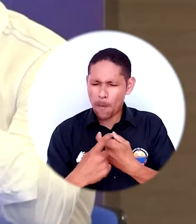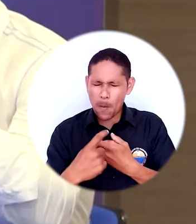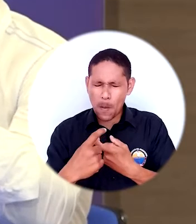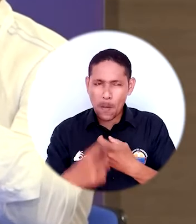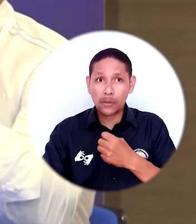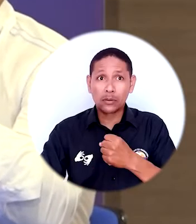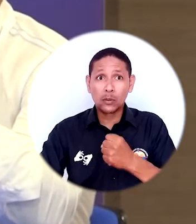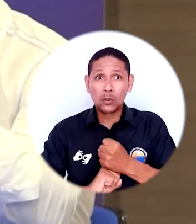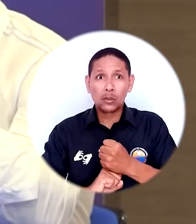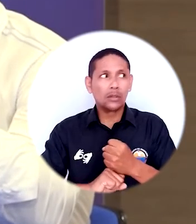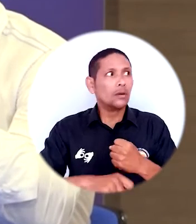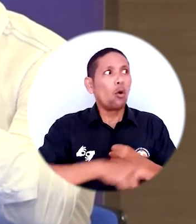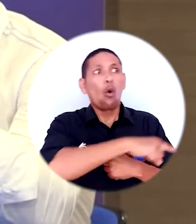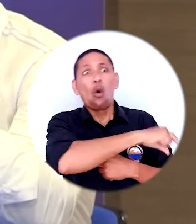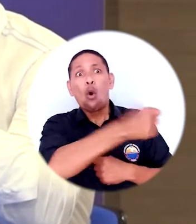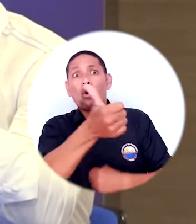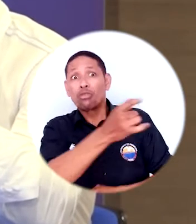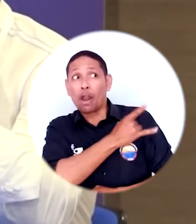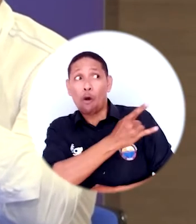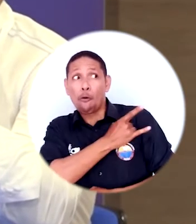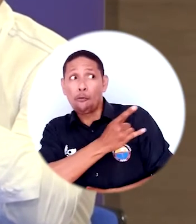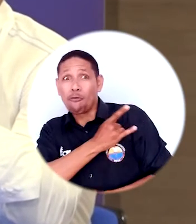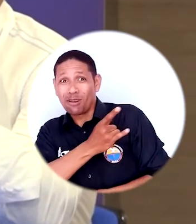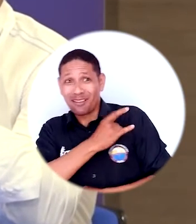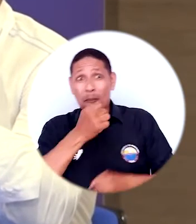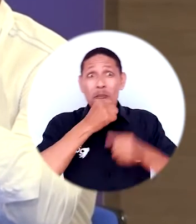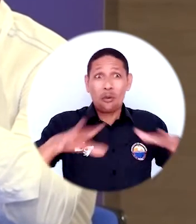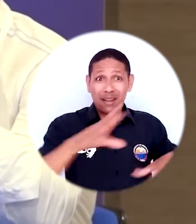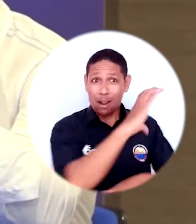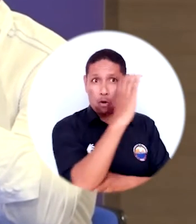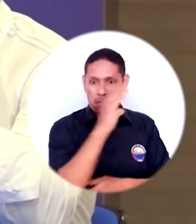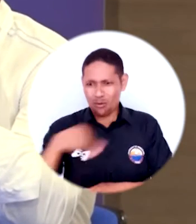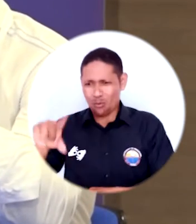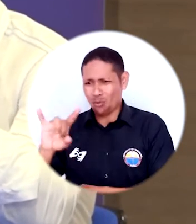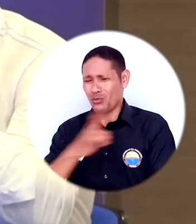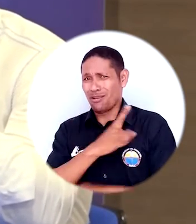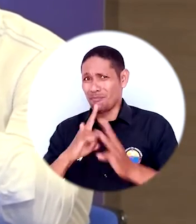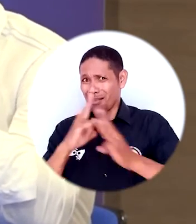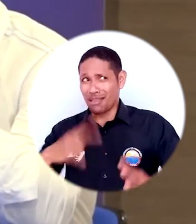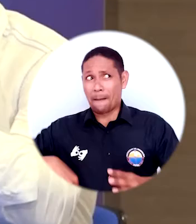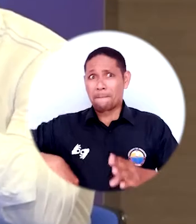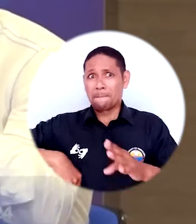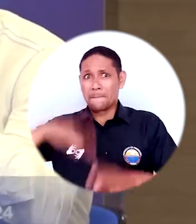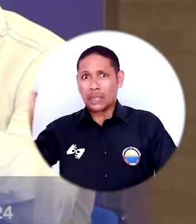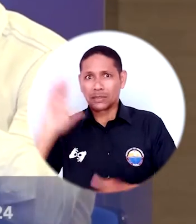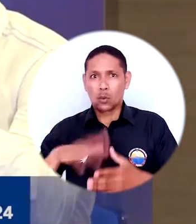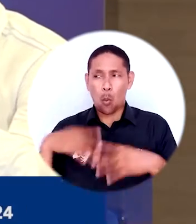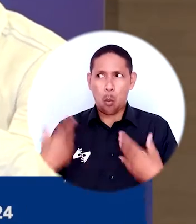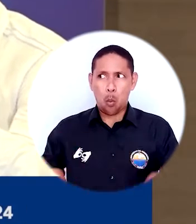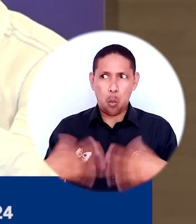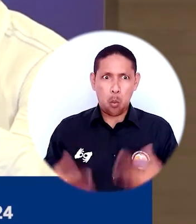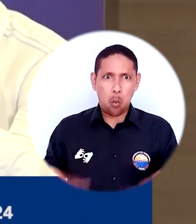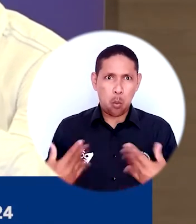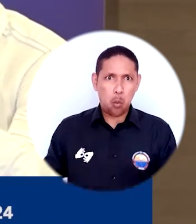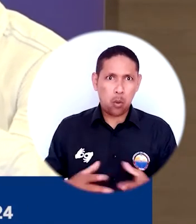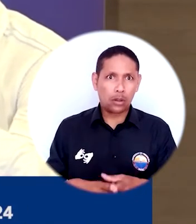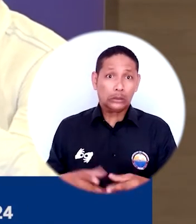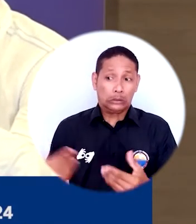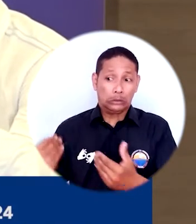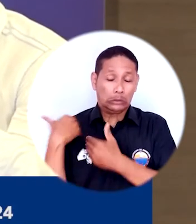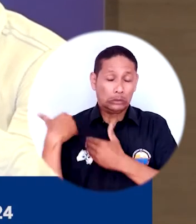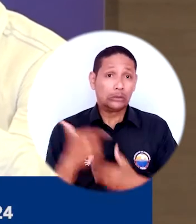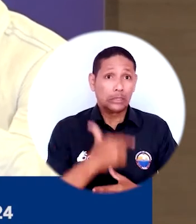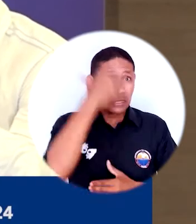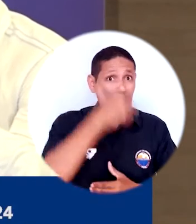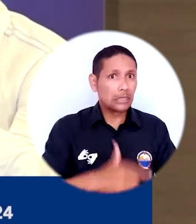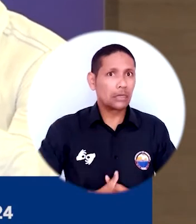inclusive muy por encima de los promedios de participación de las universidades públicas en Colombia, en una época complicadísima, pues es una